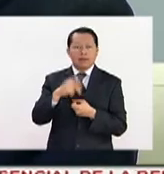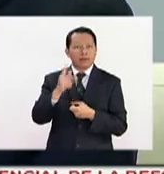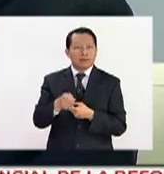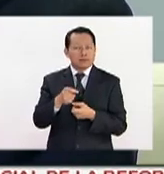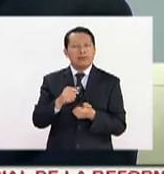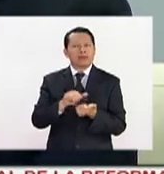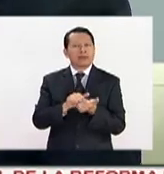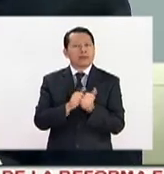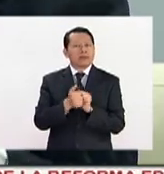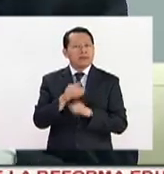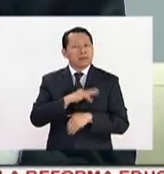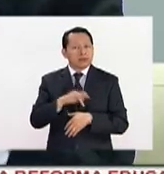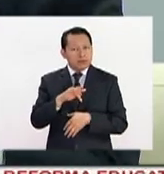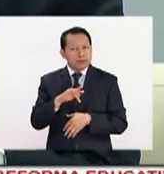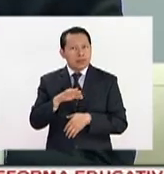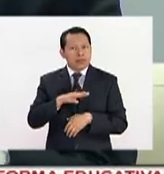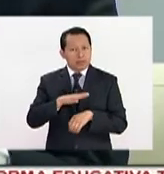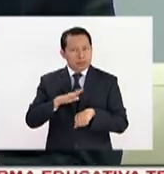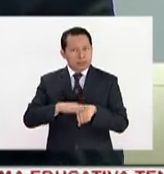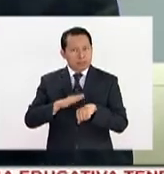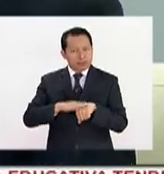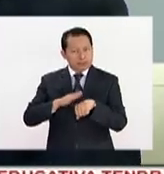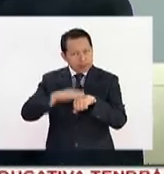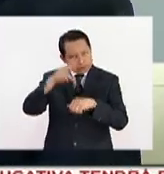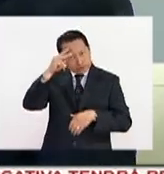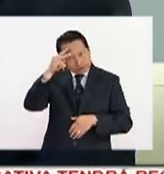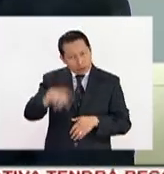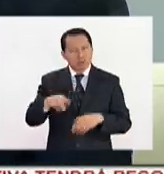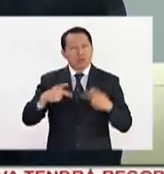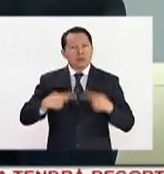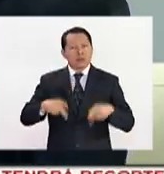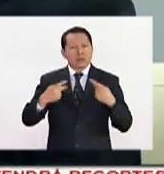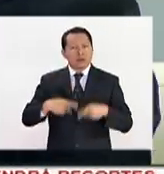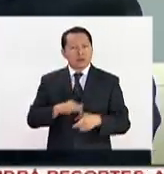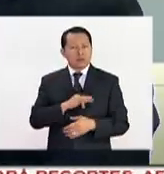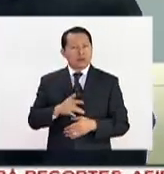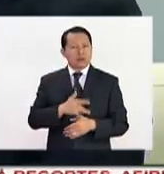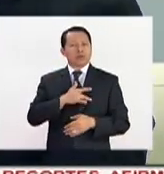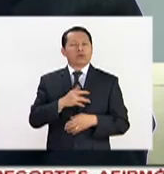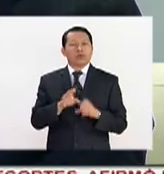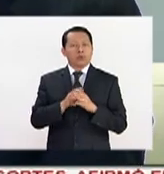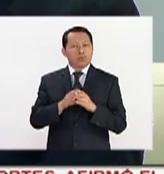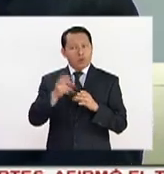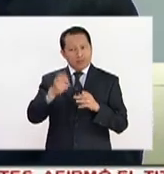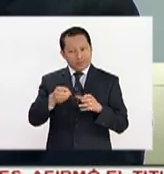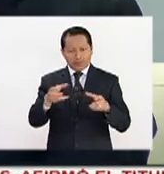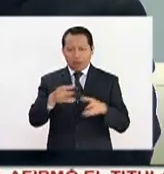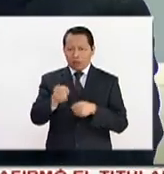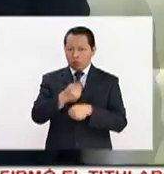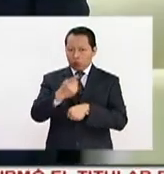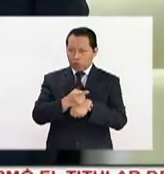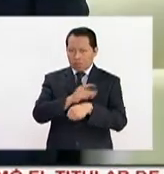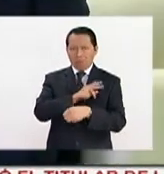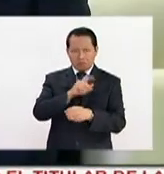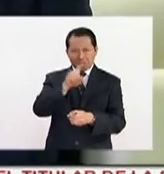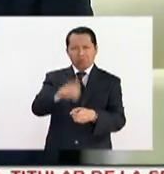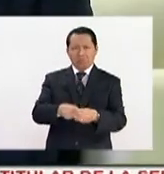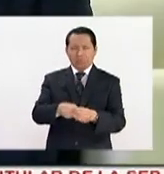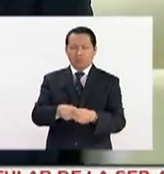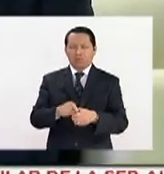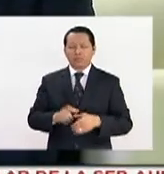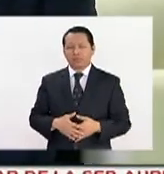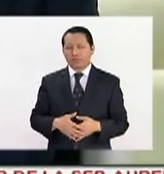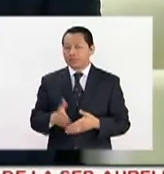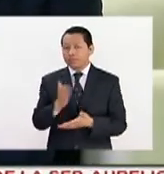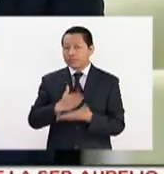traduzca en que más, en este caso mexicanos, nos sintamos parte de ese conjunto de oportunidades.